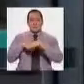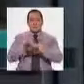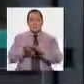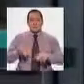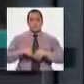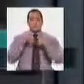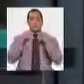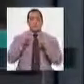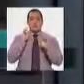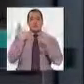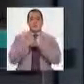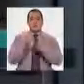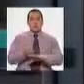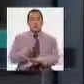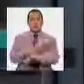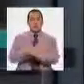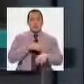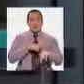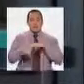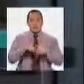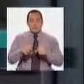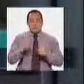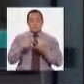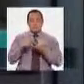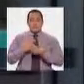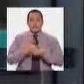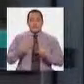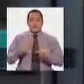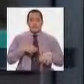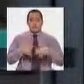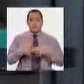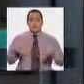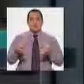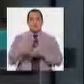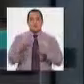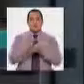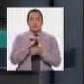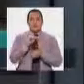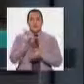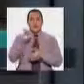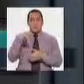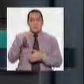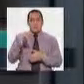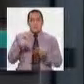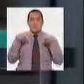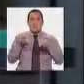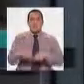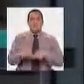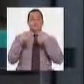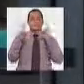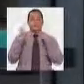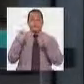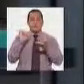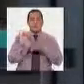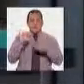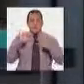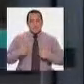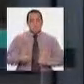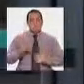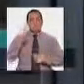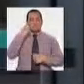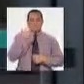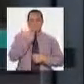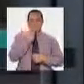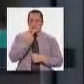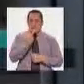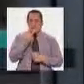materia como lo realizado y las acciones realizadas por el comando Chavín de Huántar, es un tema que llama la atención